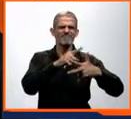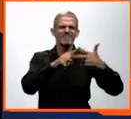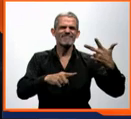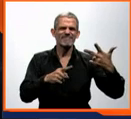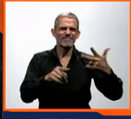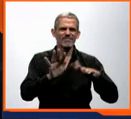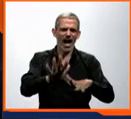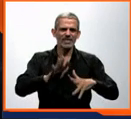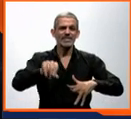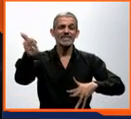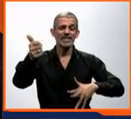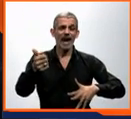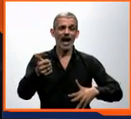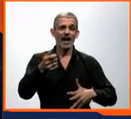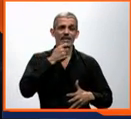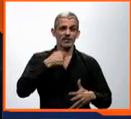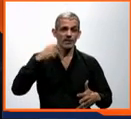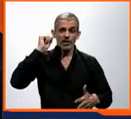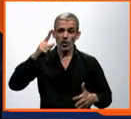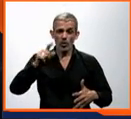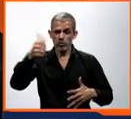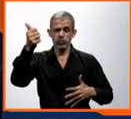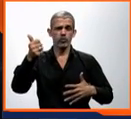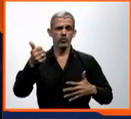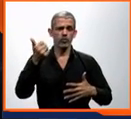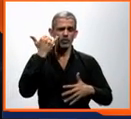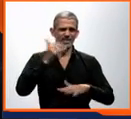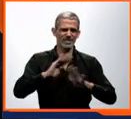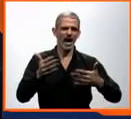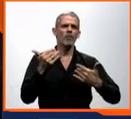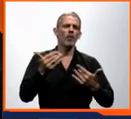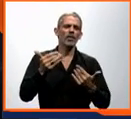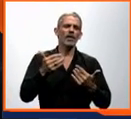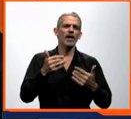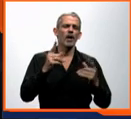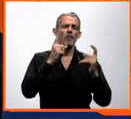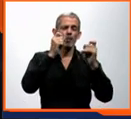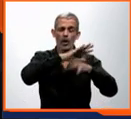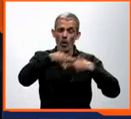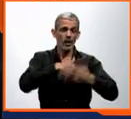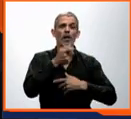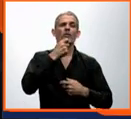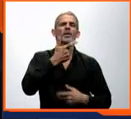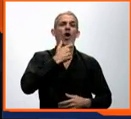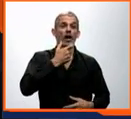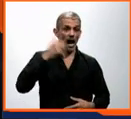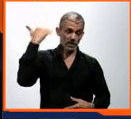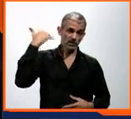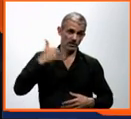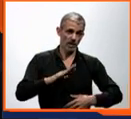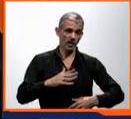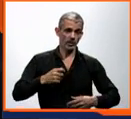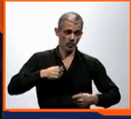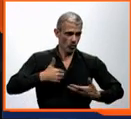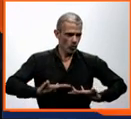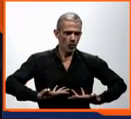últimas circunstancias, cuando uno logra atravesar una circunstancia tan complicada como la de Racing del otro día,